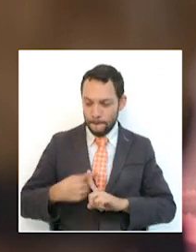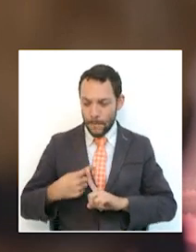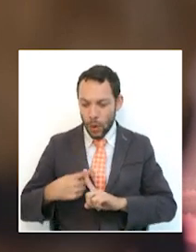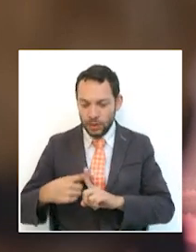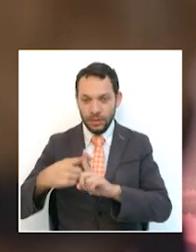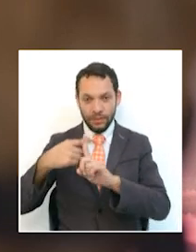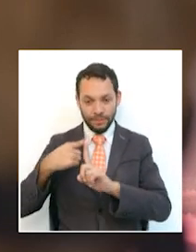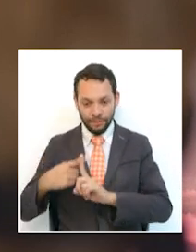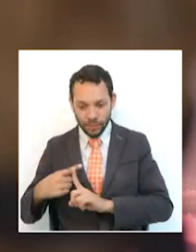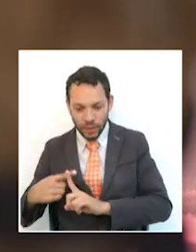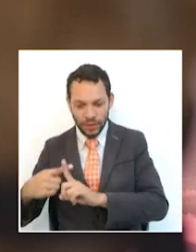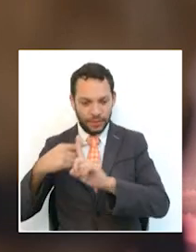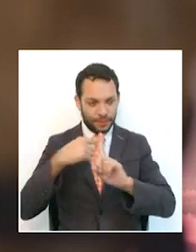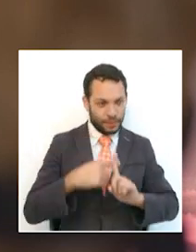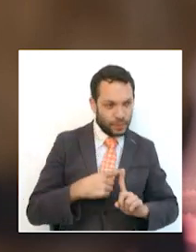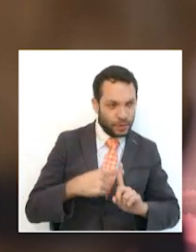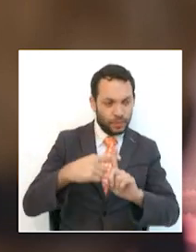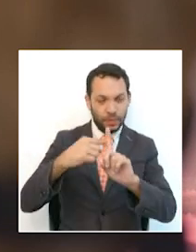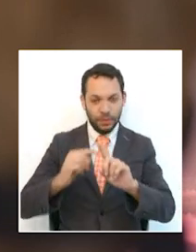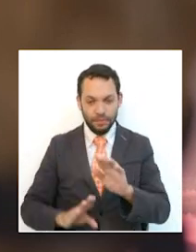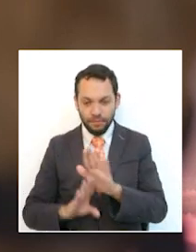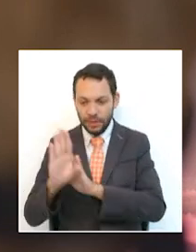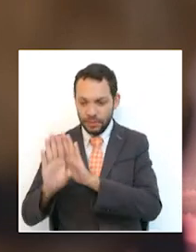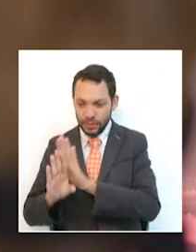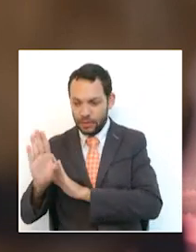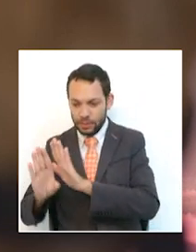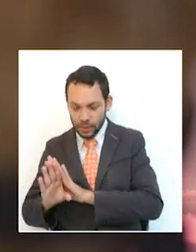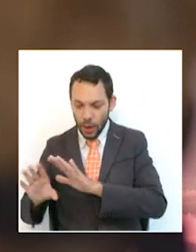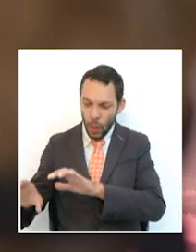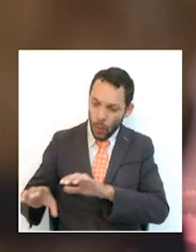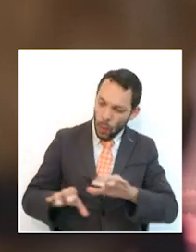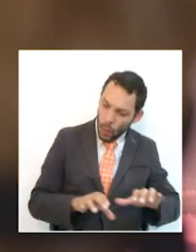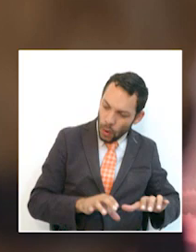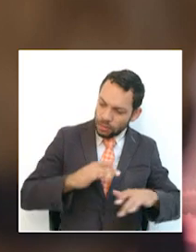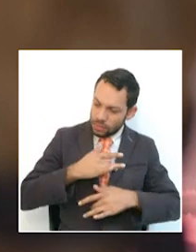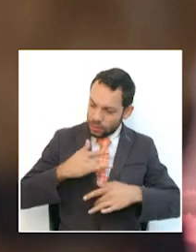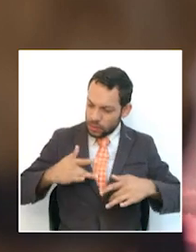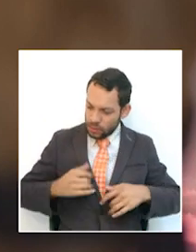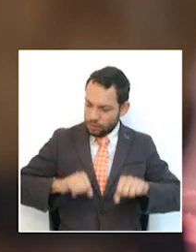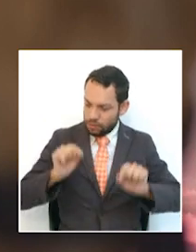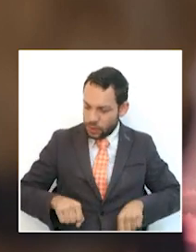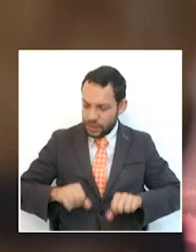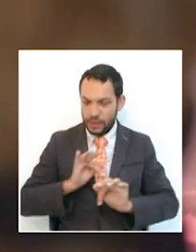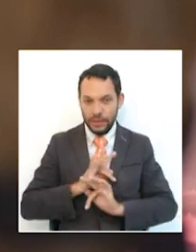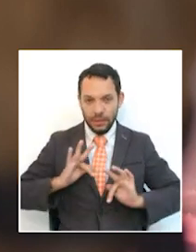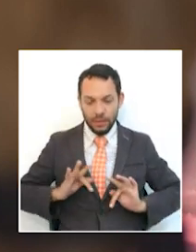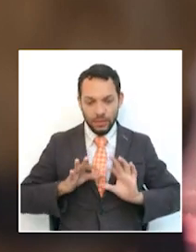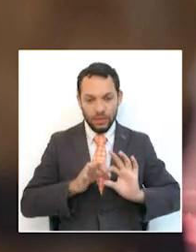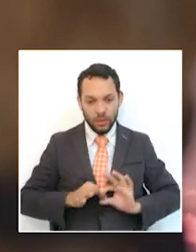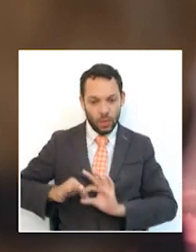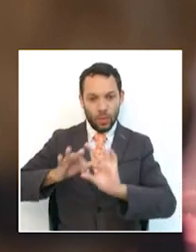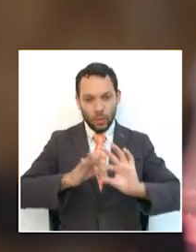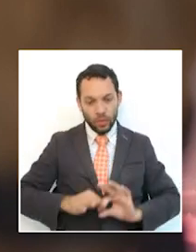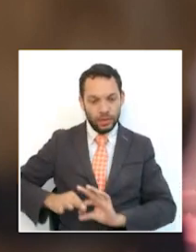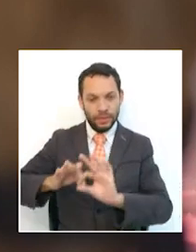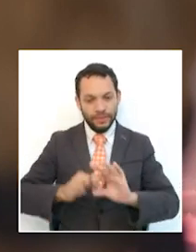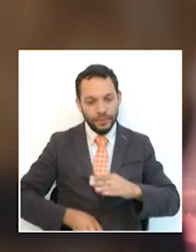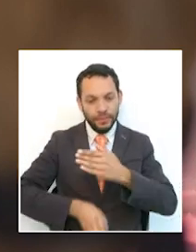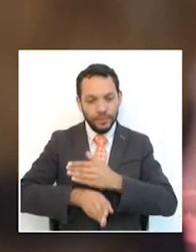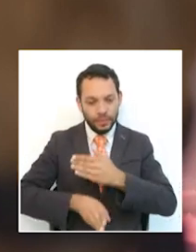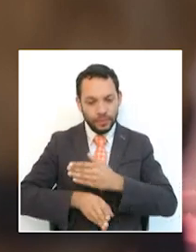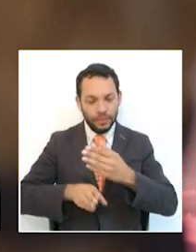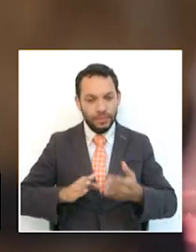salir de esa oscuridad como salimos con este tipo de terapia porque esto no lo inventé esto no lo trajimos por por inventó esto